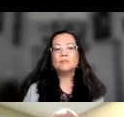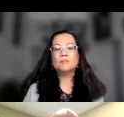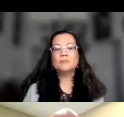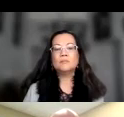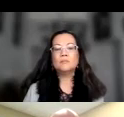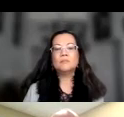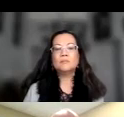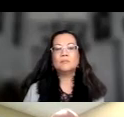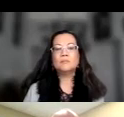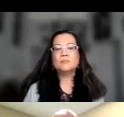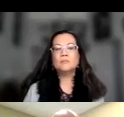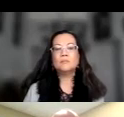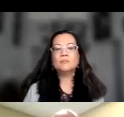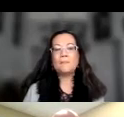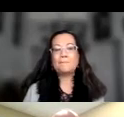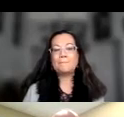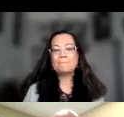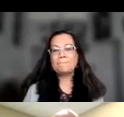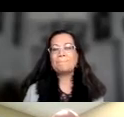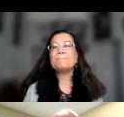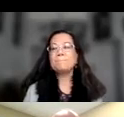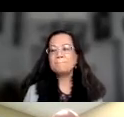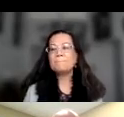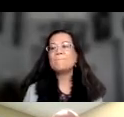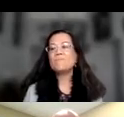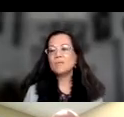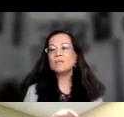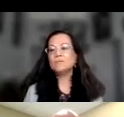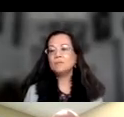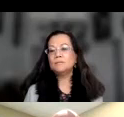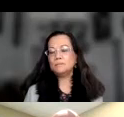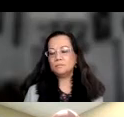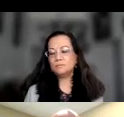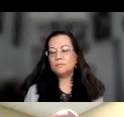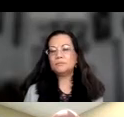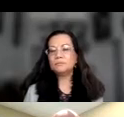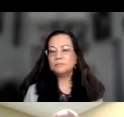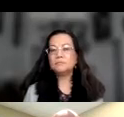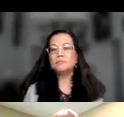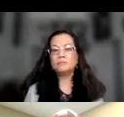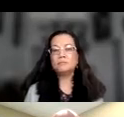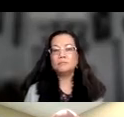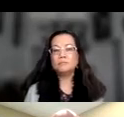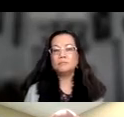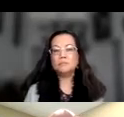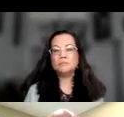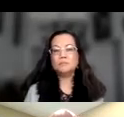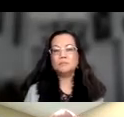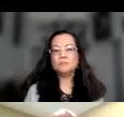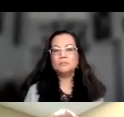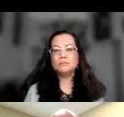gente blanca y las comunidades que no están accediendo a estos servicios a la misma